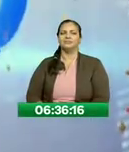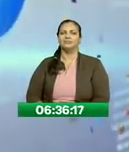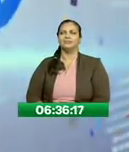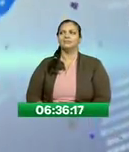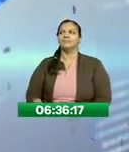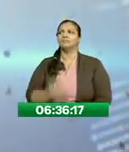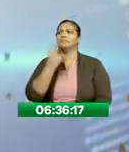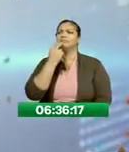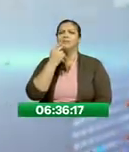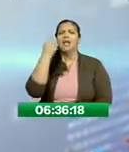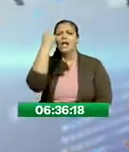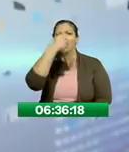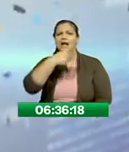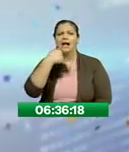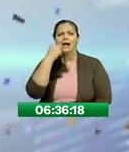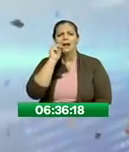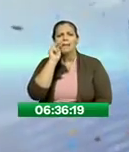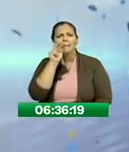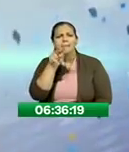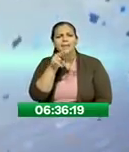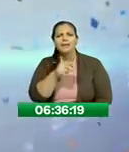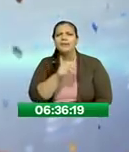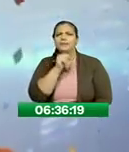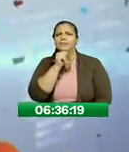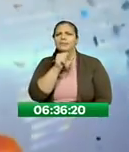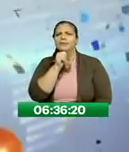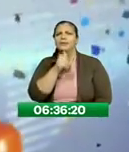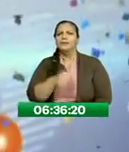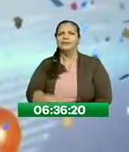¿Y si es chimuela? ¿Es que es chimuela? ¿Y si es chimuela? No